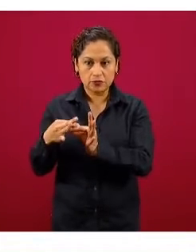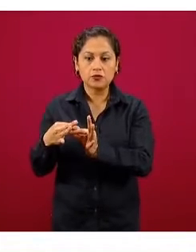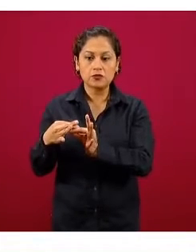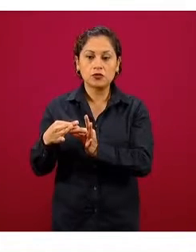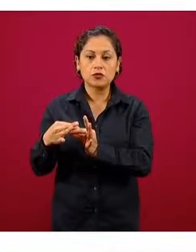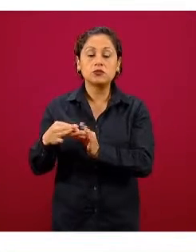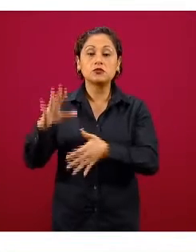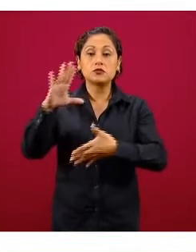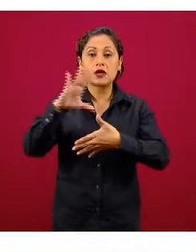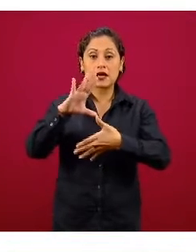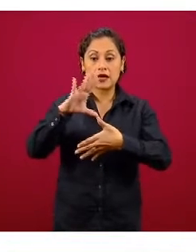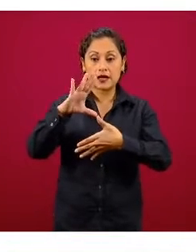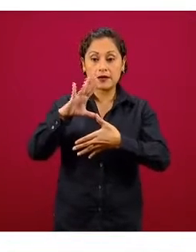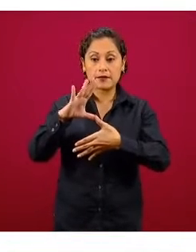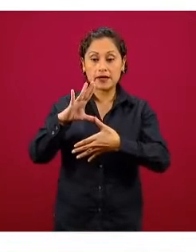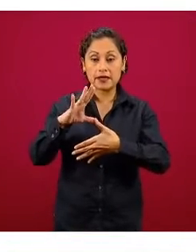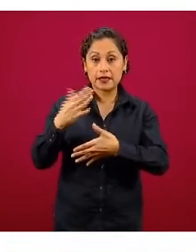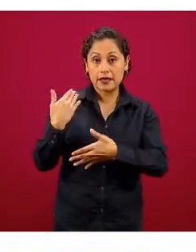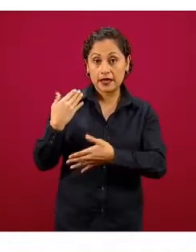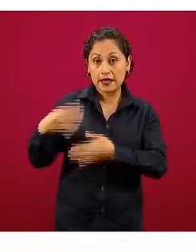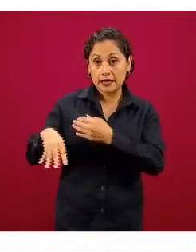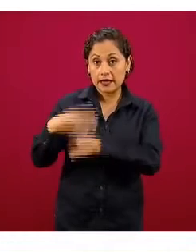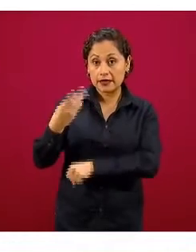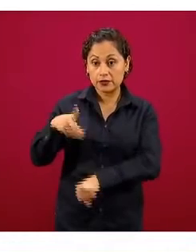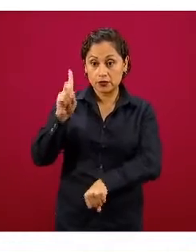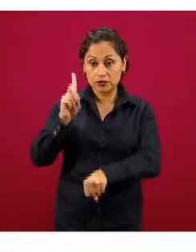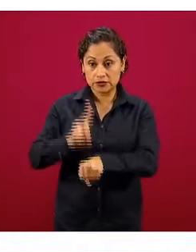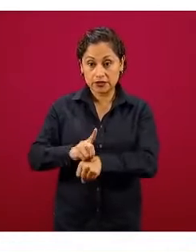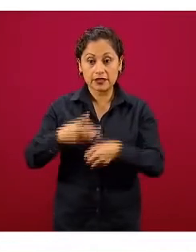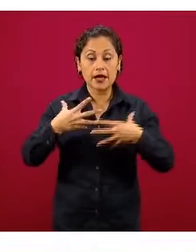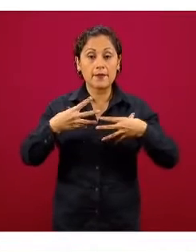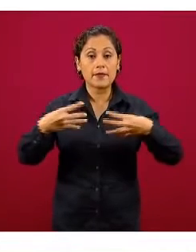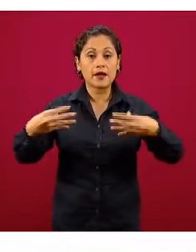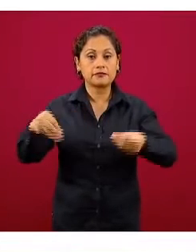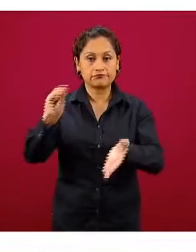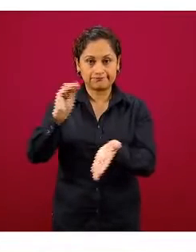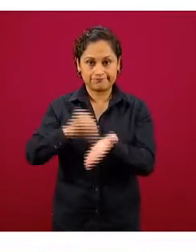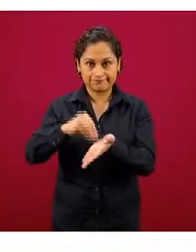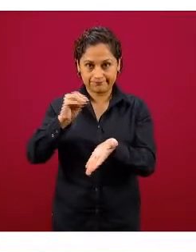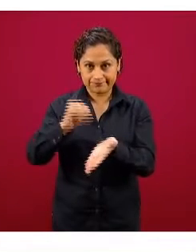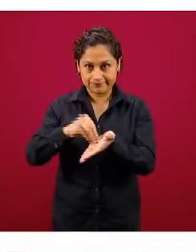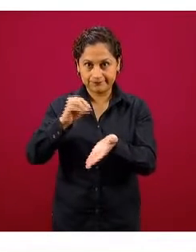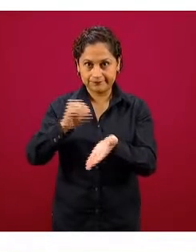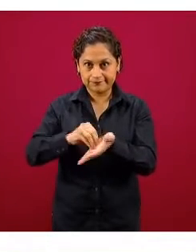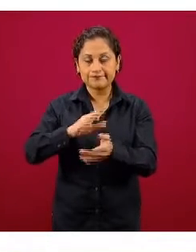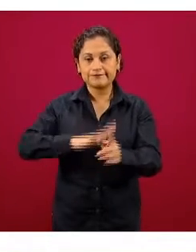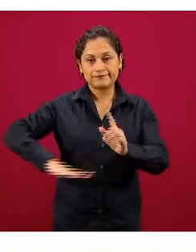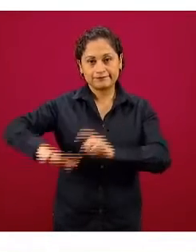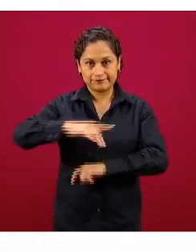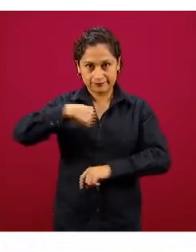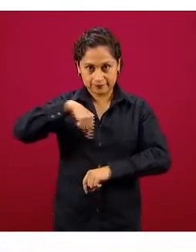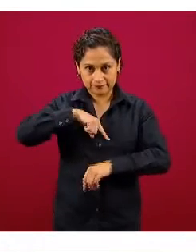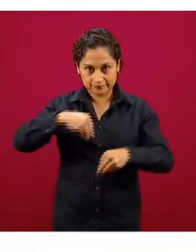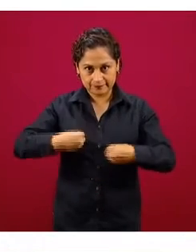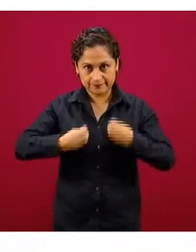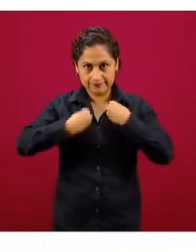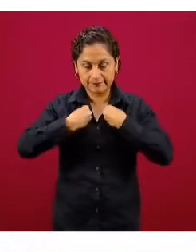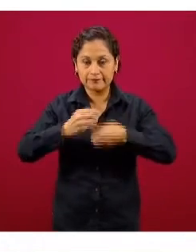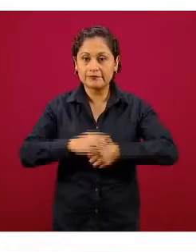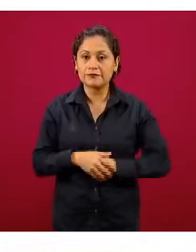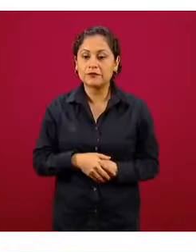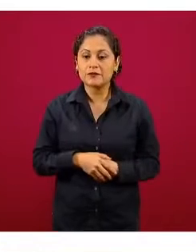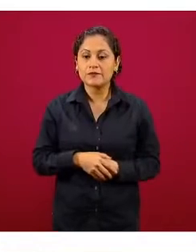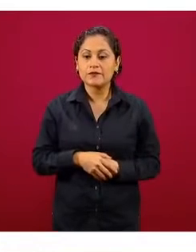Américas confirmados en los últimos 14 días, la pandemia activa en nuestra región, y a su vez el